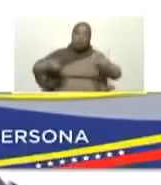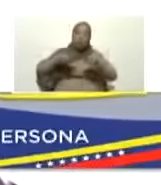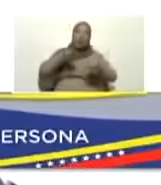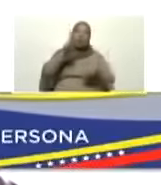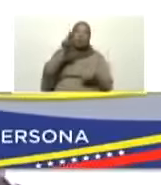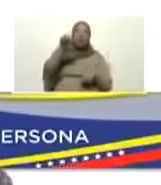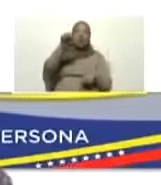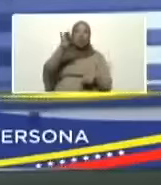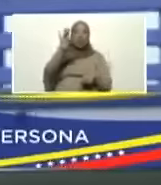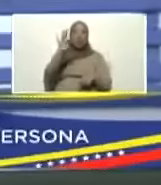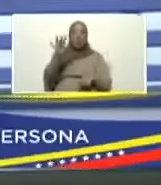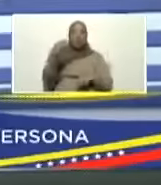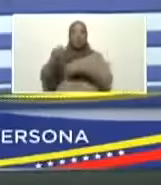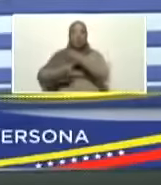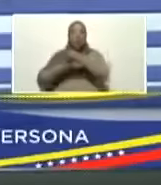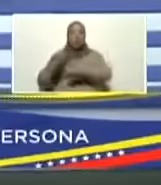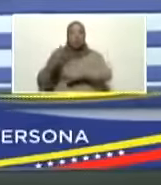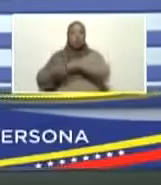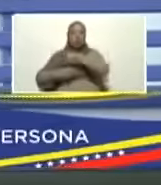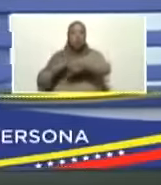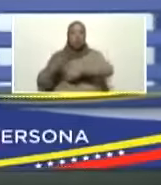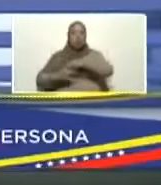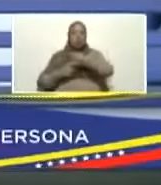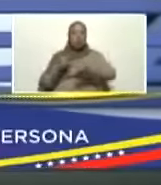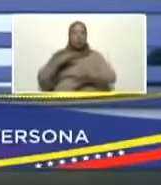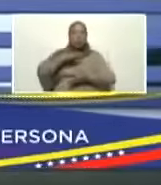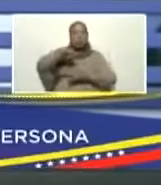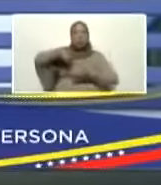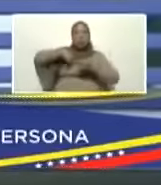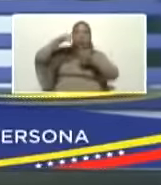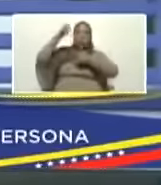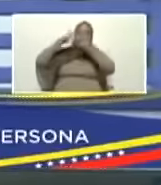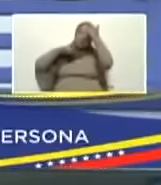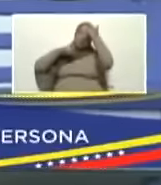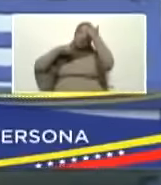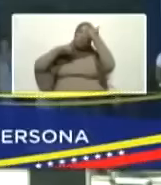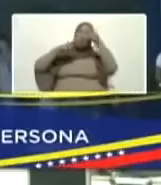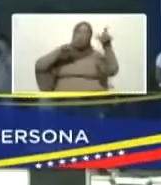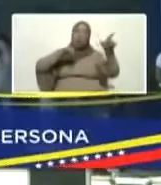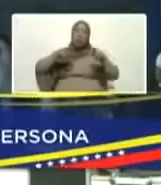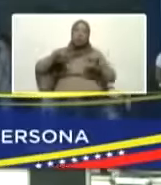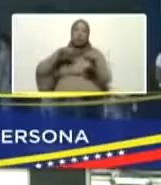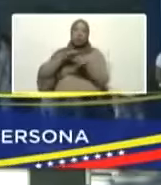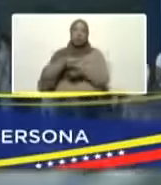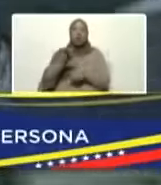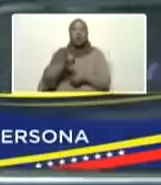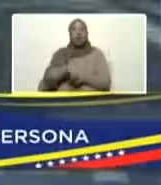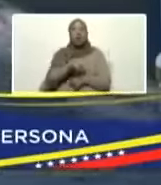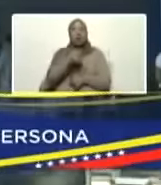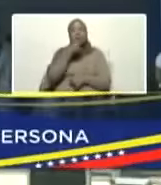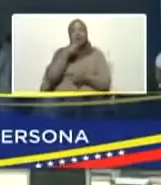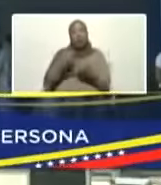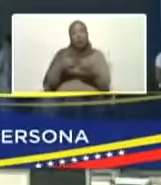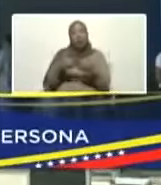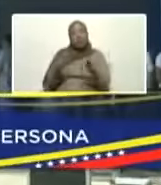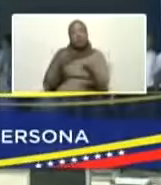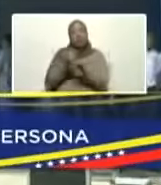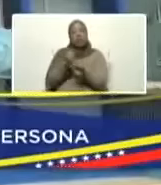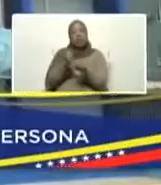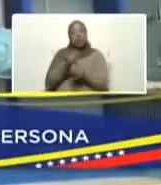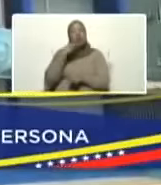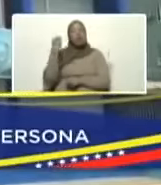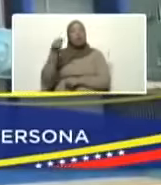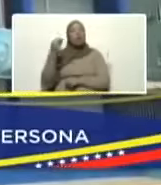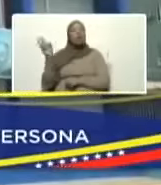creada en revolución. Y con la llegada de nuestro comandante Chávez se convirtió en una universidad abierta para la